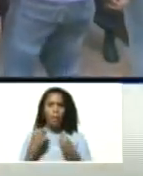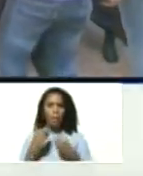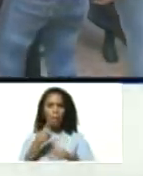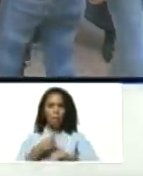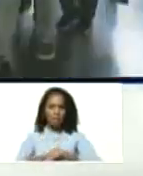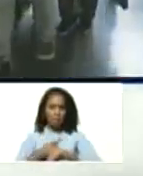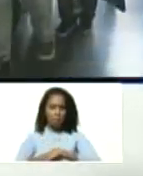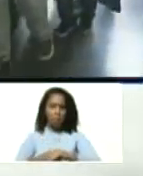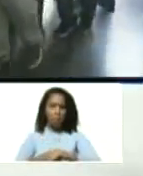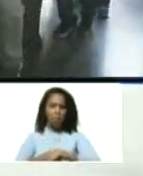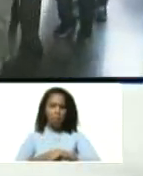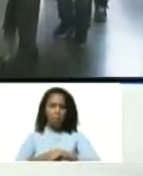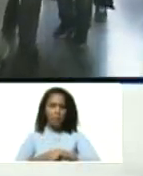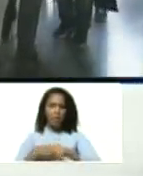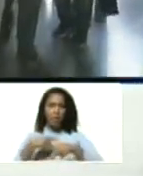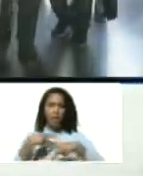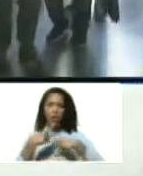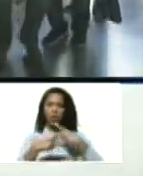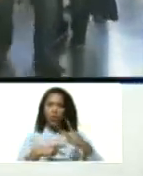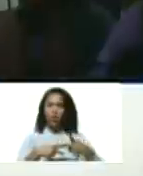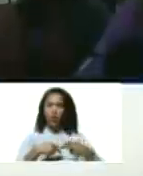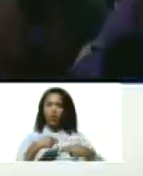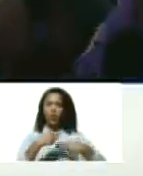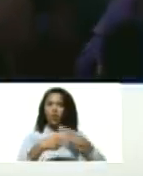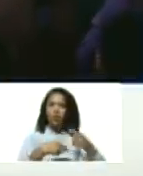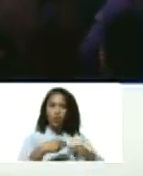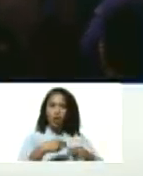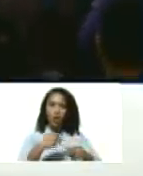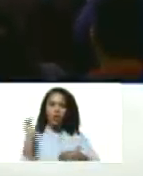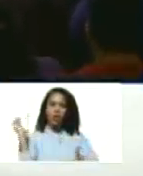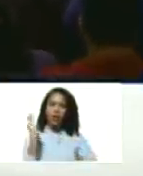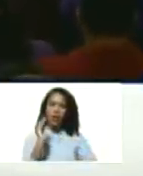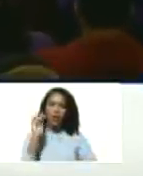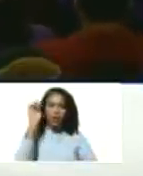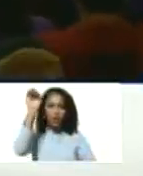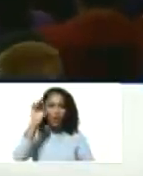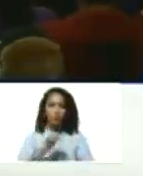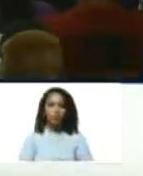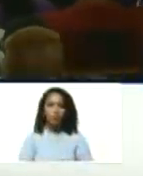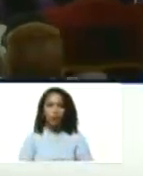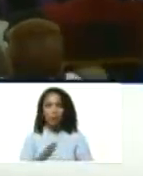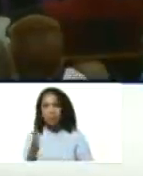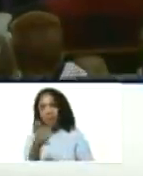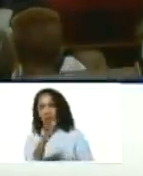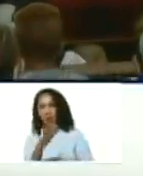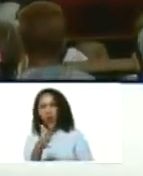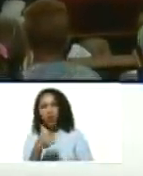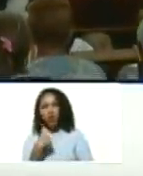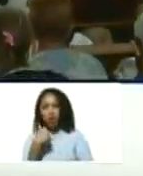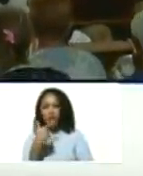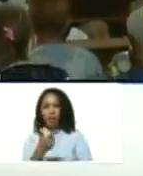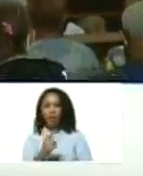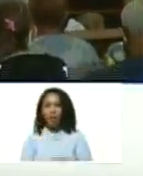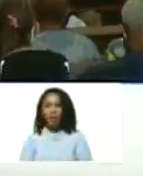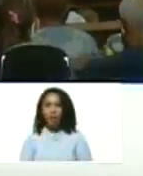tiempos y los siglos y los siglos por venir más o menos así le dije